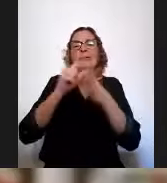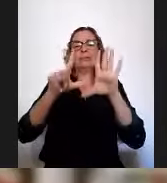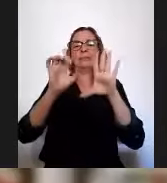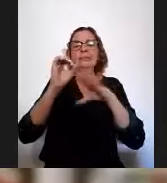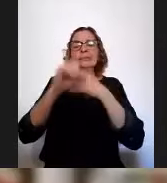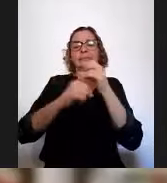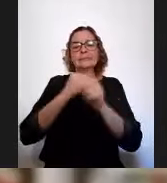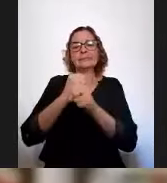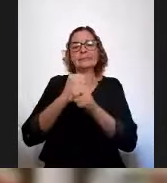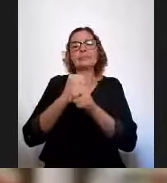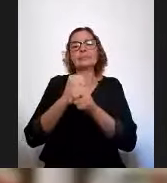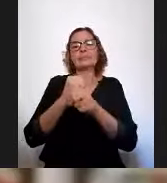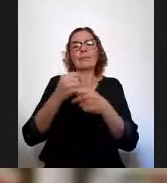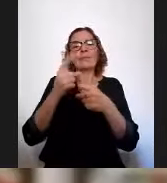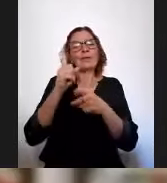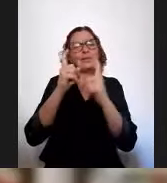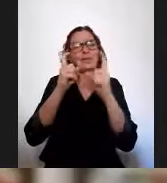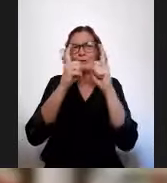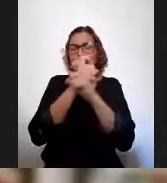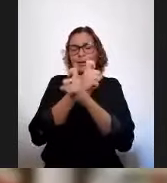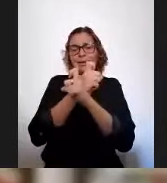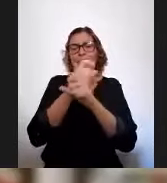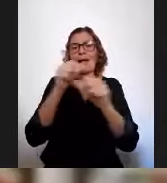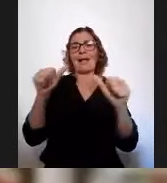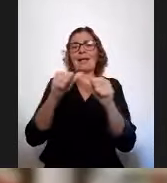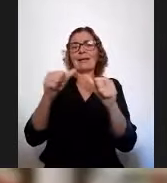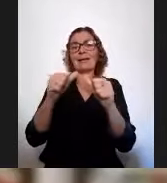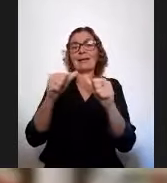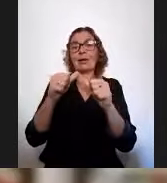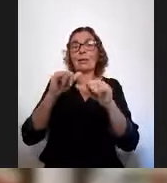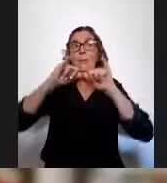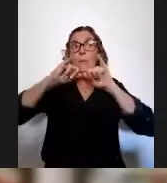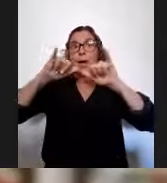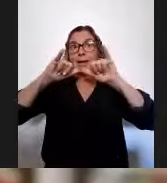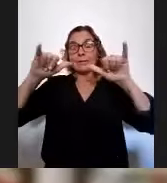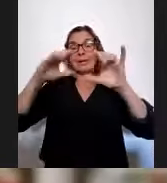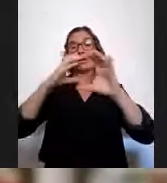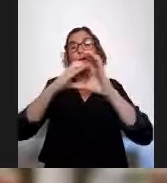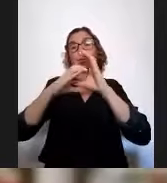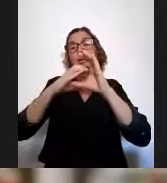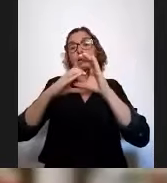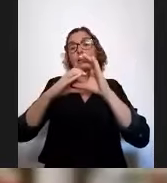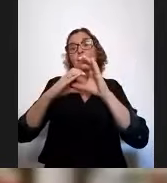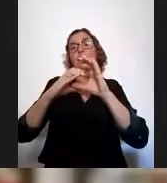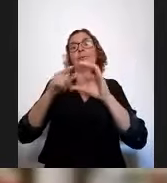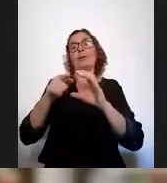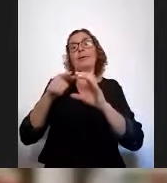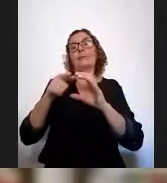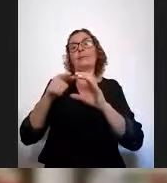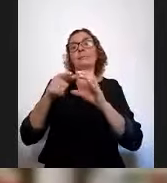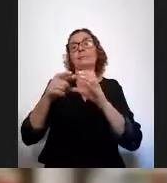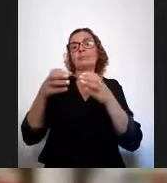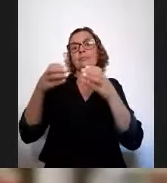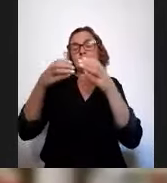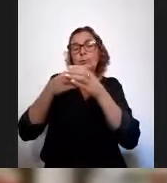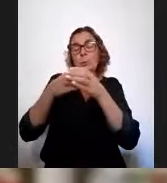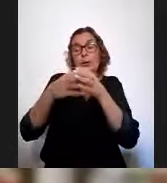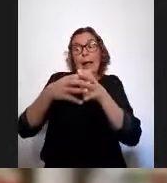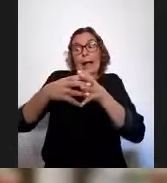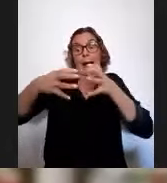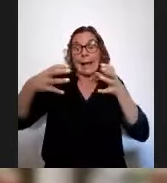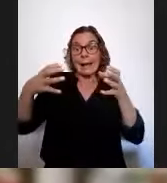muy difícil hacer una campaña de comunicación para segmentos tan grandes.